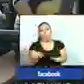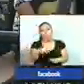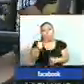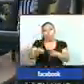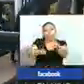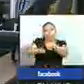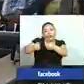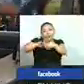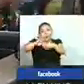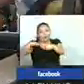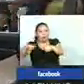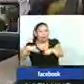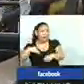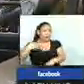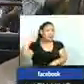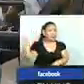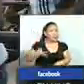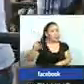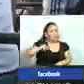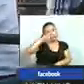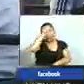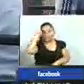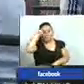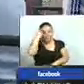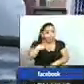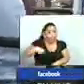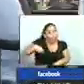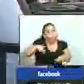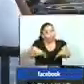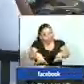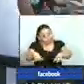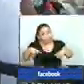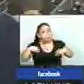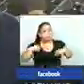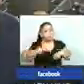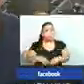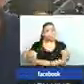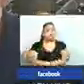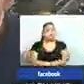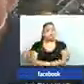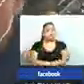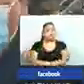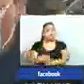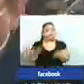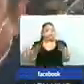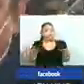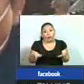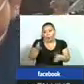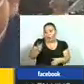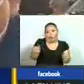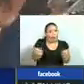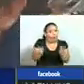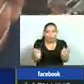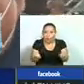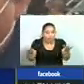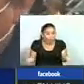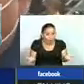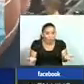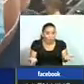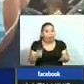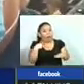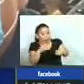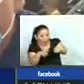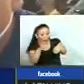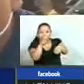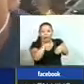en pick-ups. La necesidad de llegar a sus trabajos los llevó a tomar este medio. Entonces los microbuses vienen completos y no paran ni los buses, no